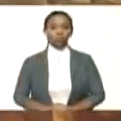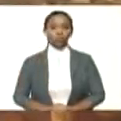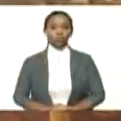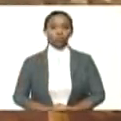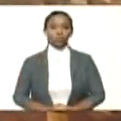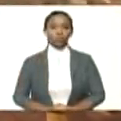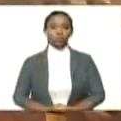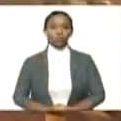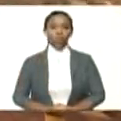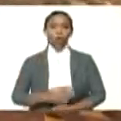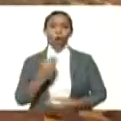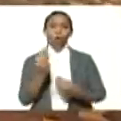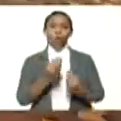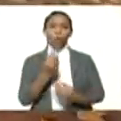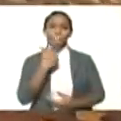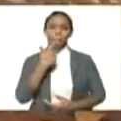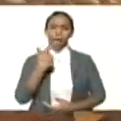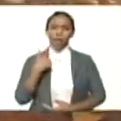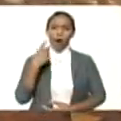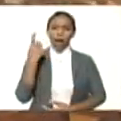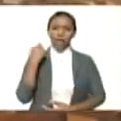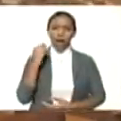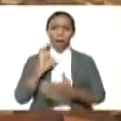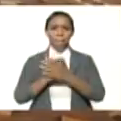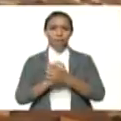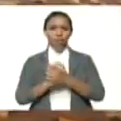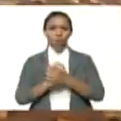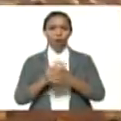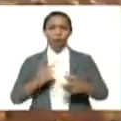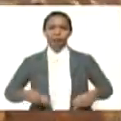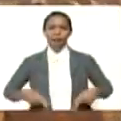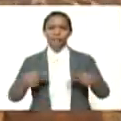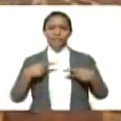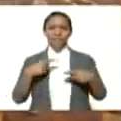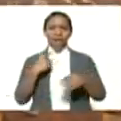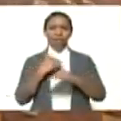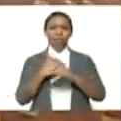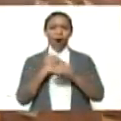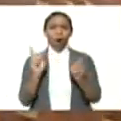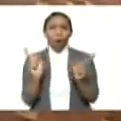como me dijo ayer un amigo, sabemos que la vida es un ratico.